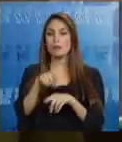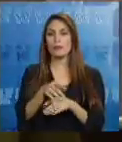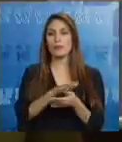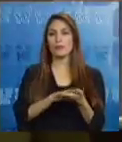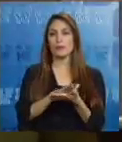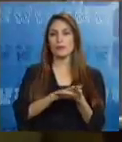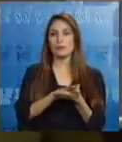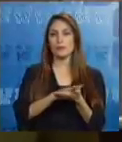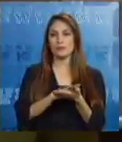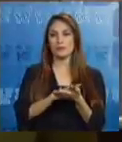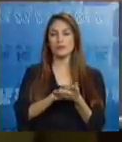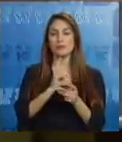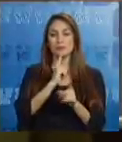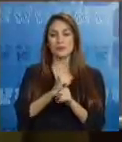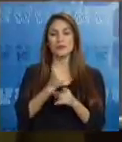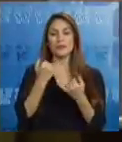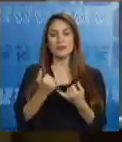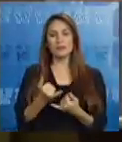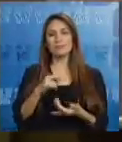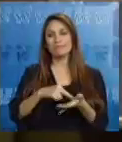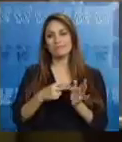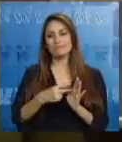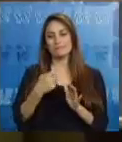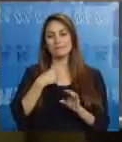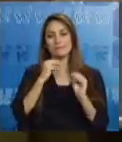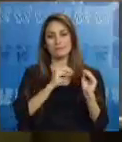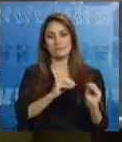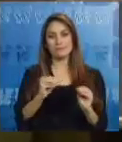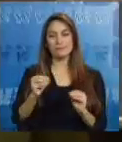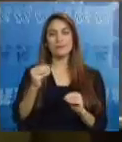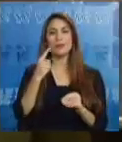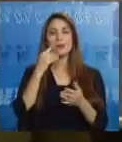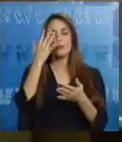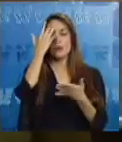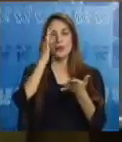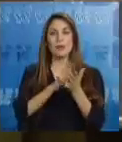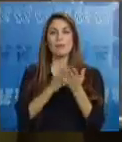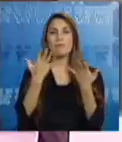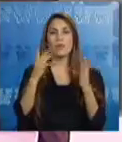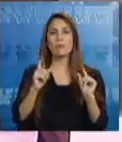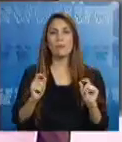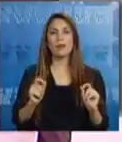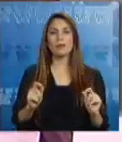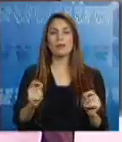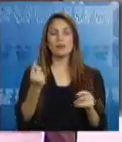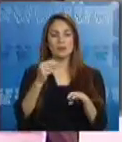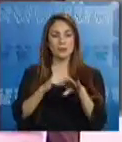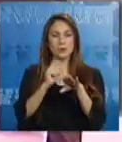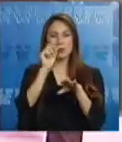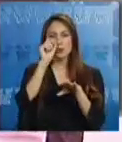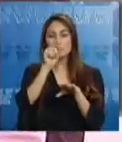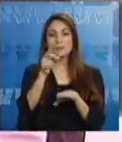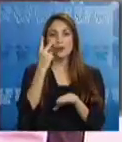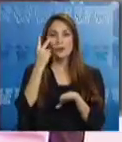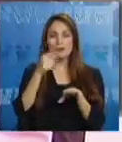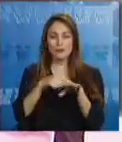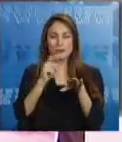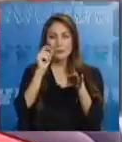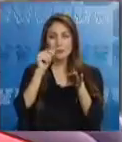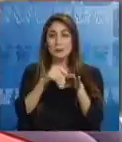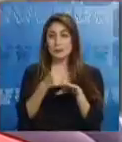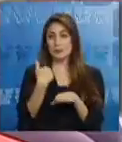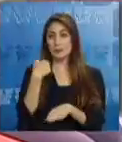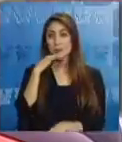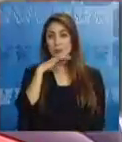utilizar productos que nos ayuden justamente a esto, a eliminar las bacterias que se encuentran en la piel. Es así que con el fin de combatir la desnutrición